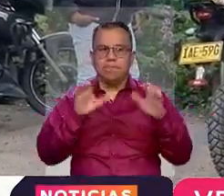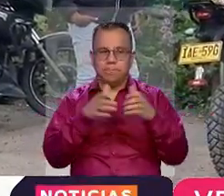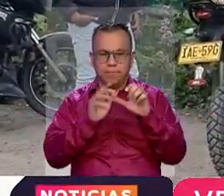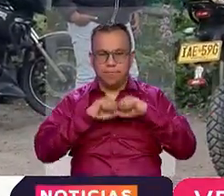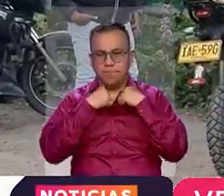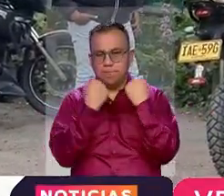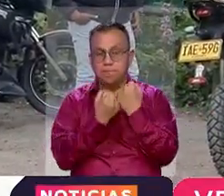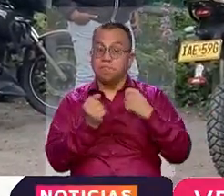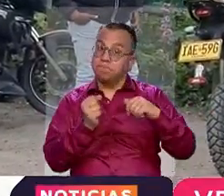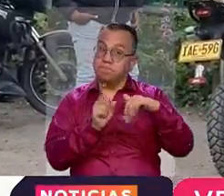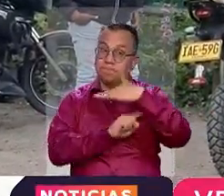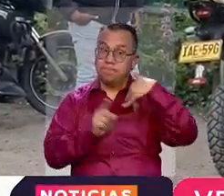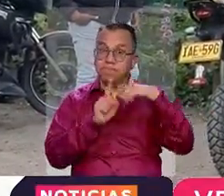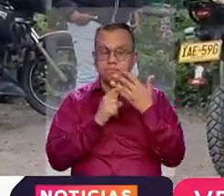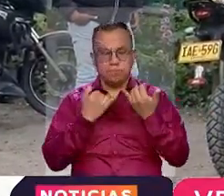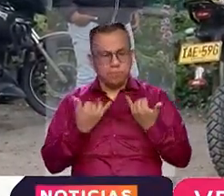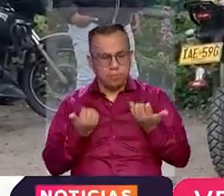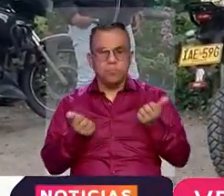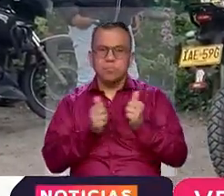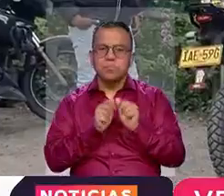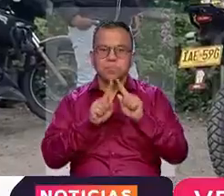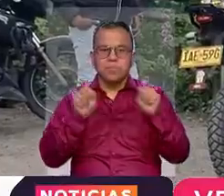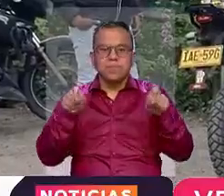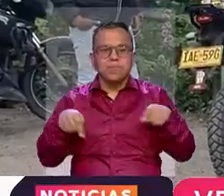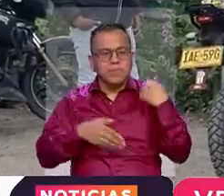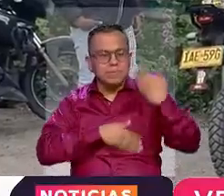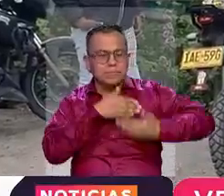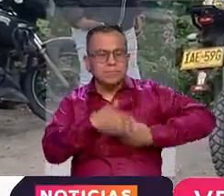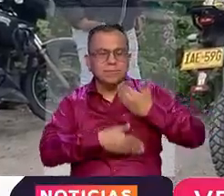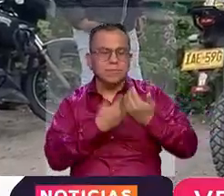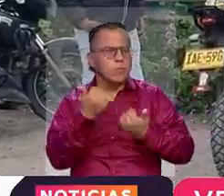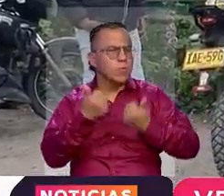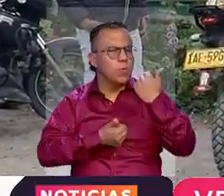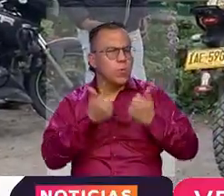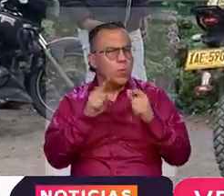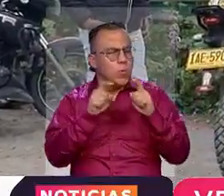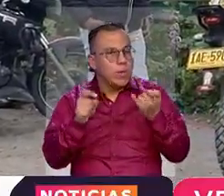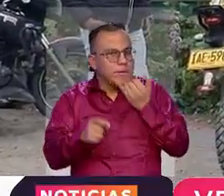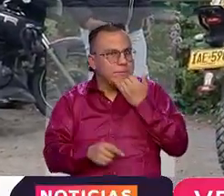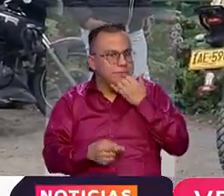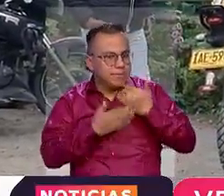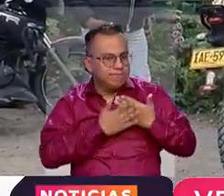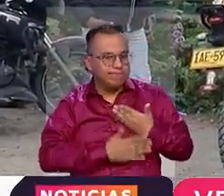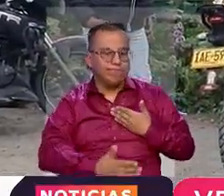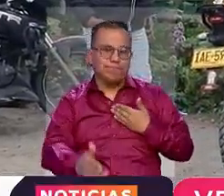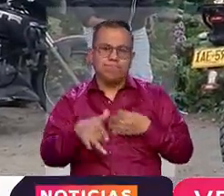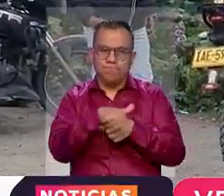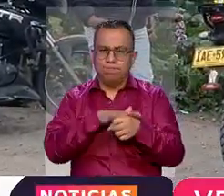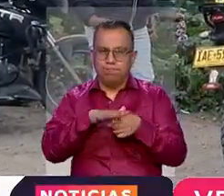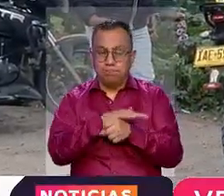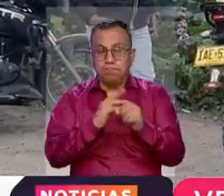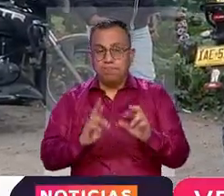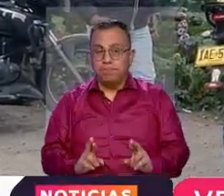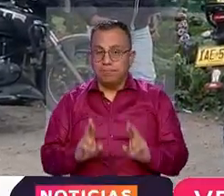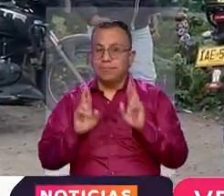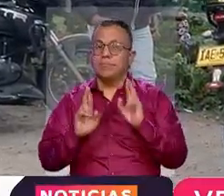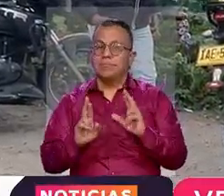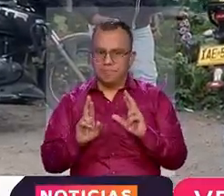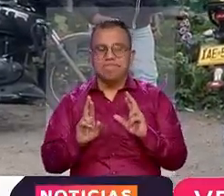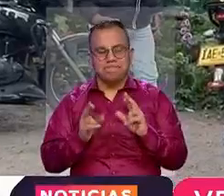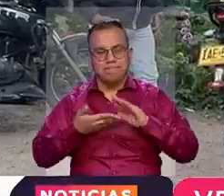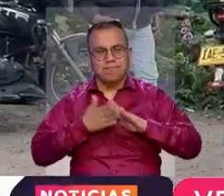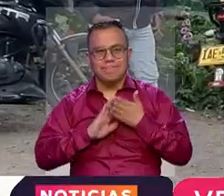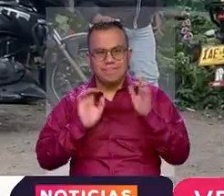aula ambiental. Nosotros continuaremos al tanto de lo que suceda, cuál será el desenlace de esta situación y esperemos, por supuesto, que